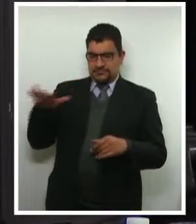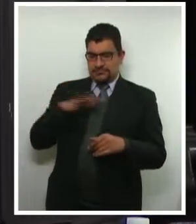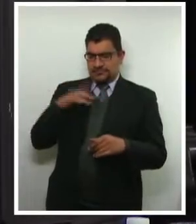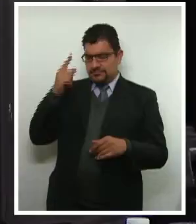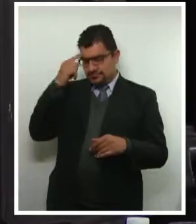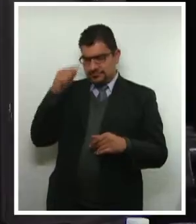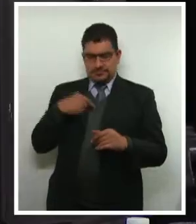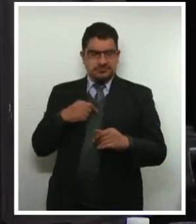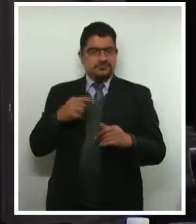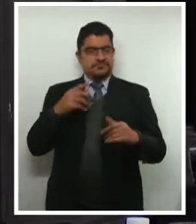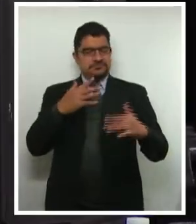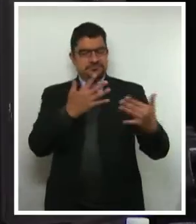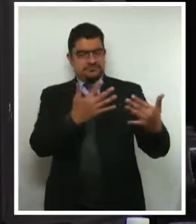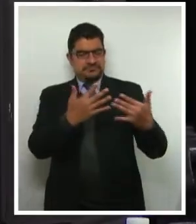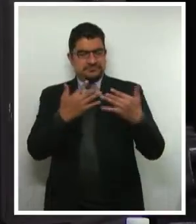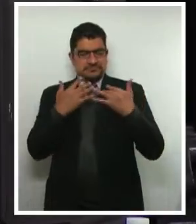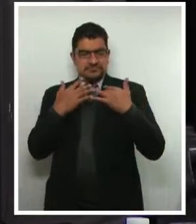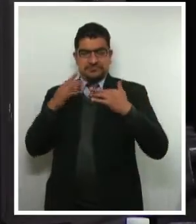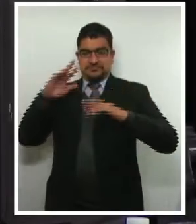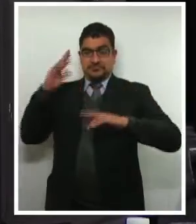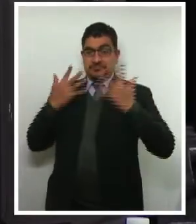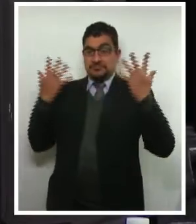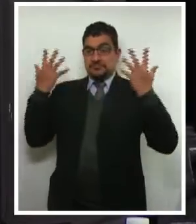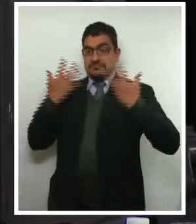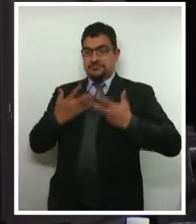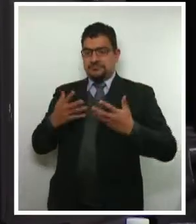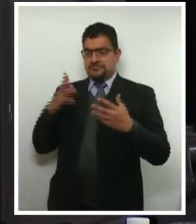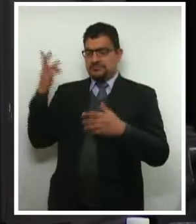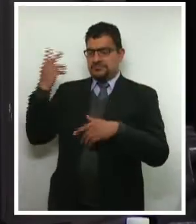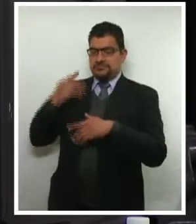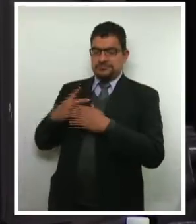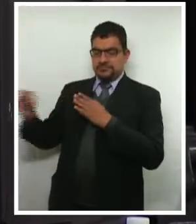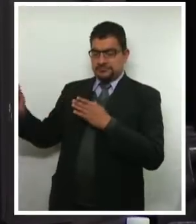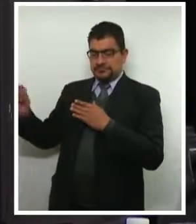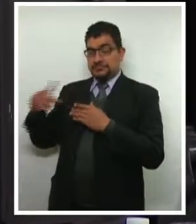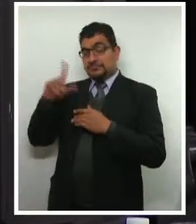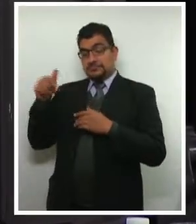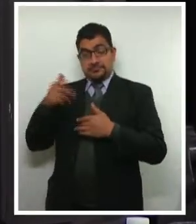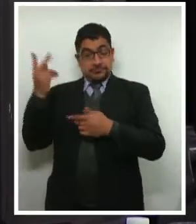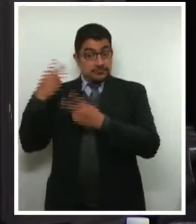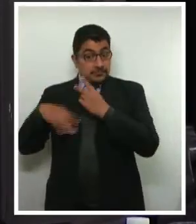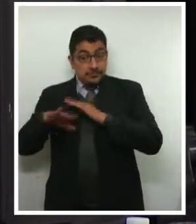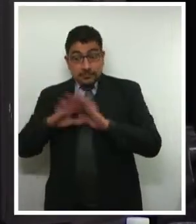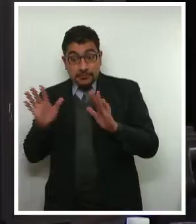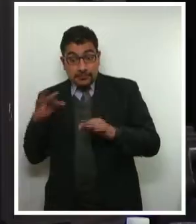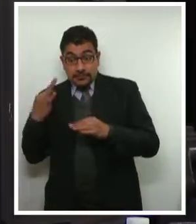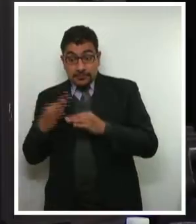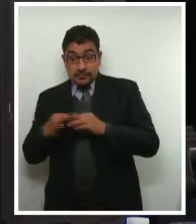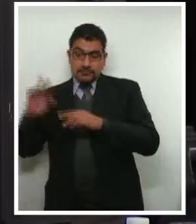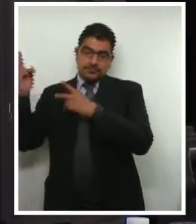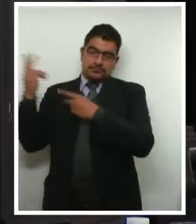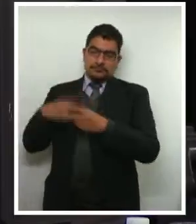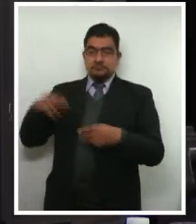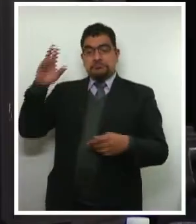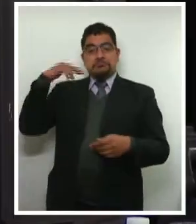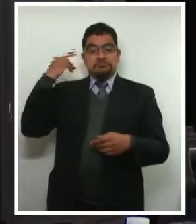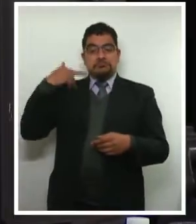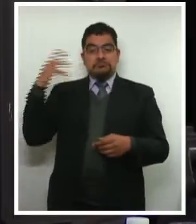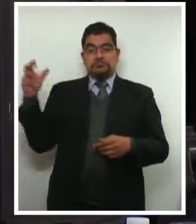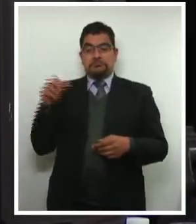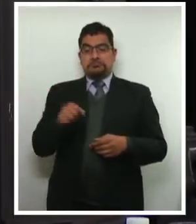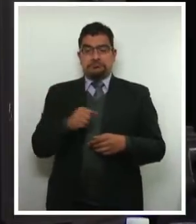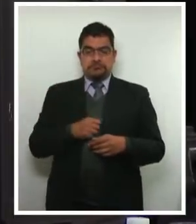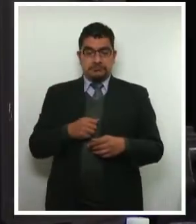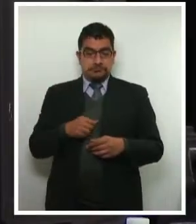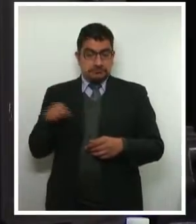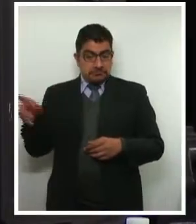la Revolución y que regresaron cuando volvió la monarquía y que no olvidaron nada ni